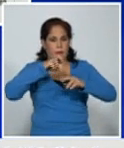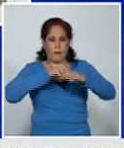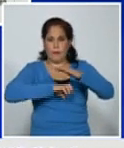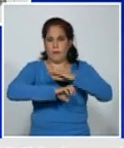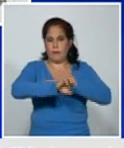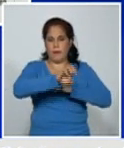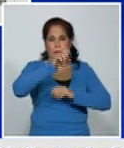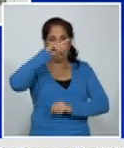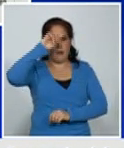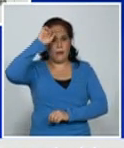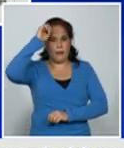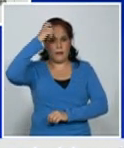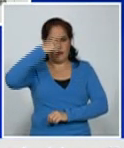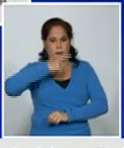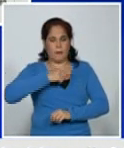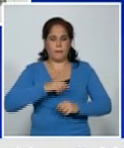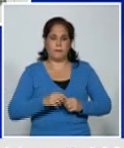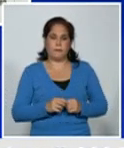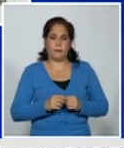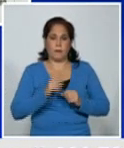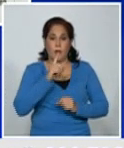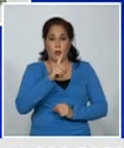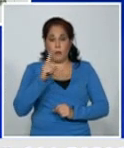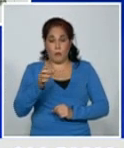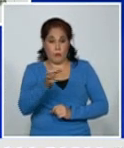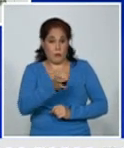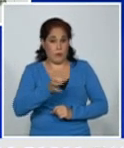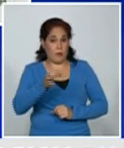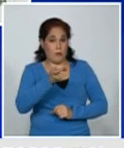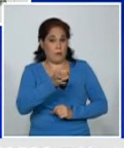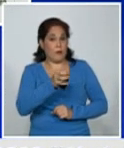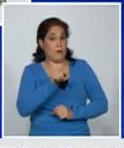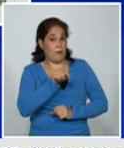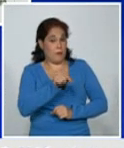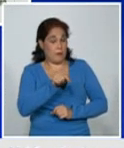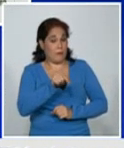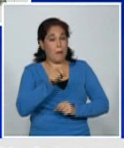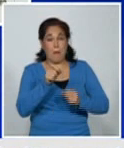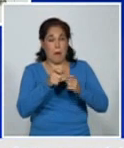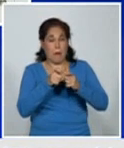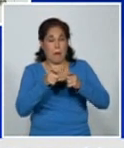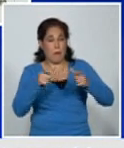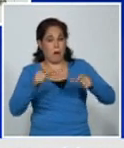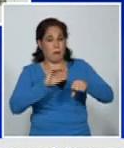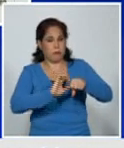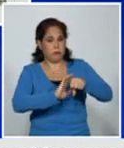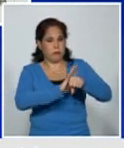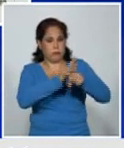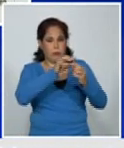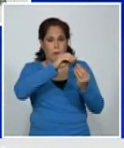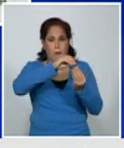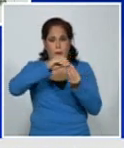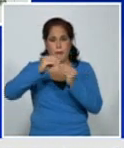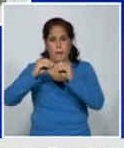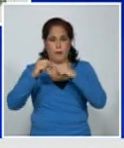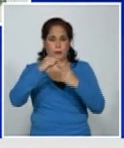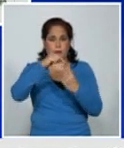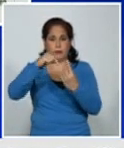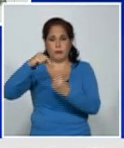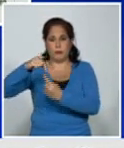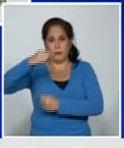Lisa. Esos 11 municipios son de los que tienen mayor transmisión en nuestro